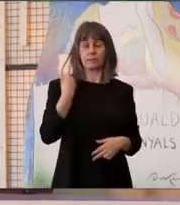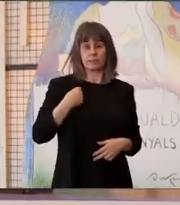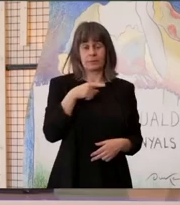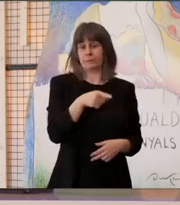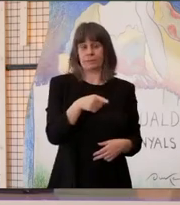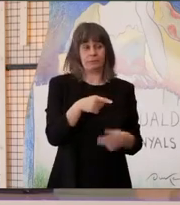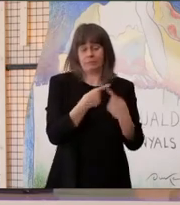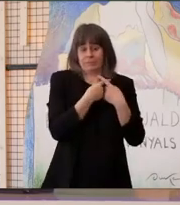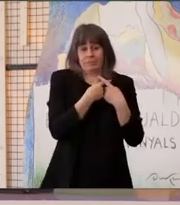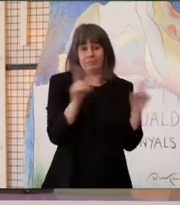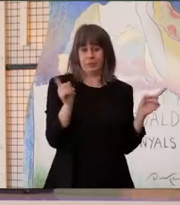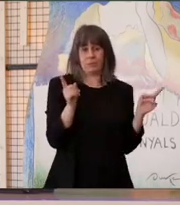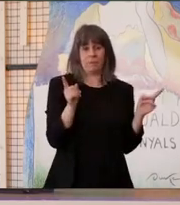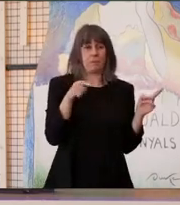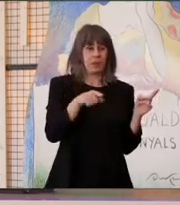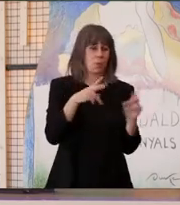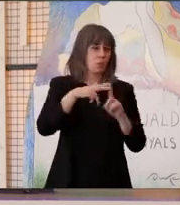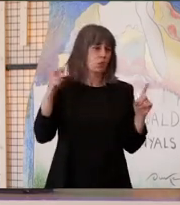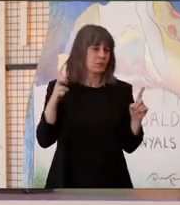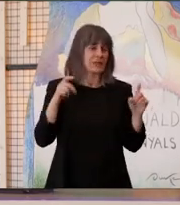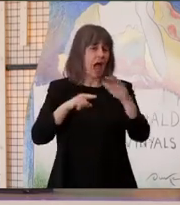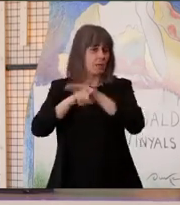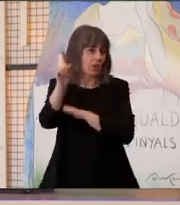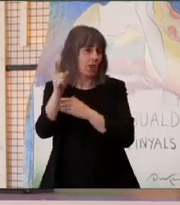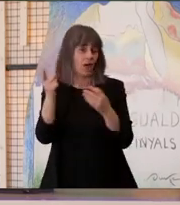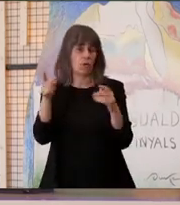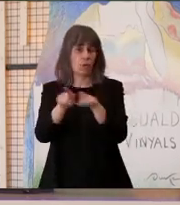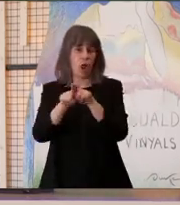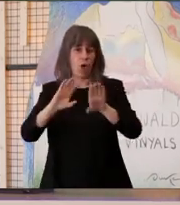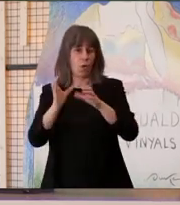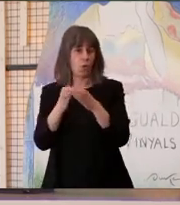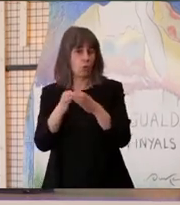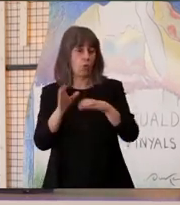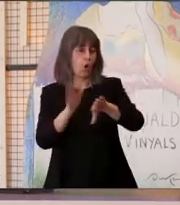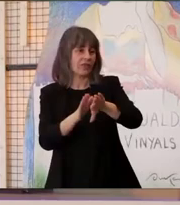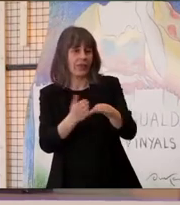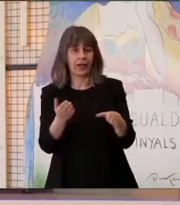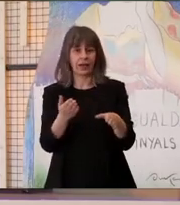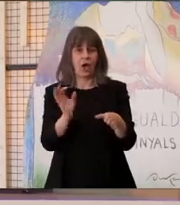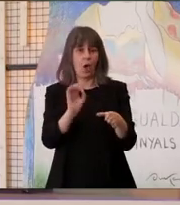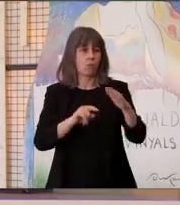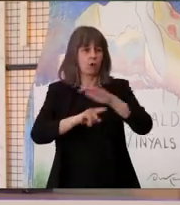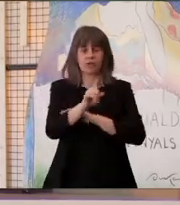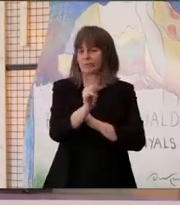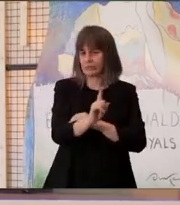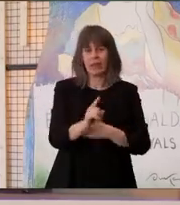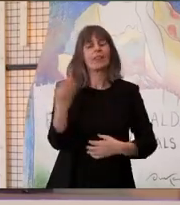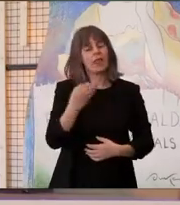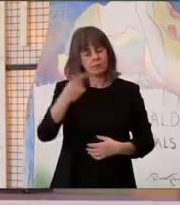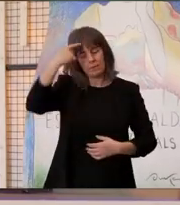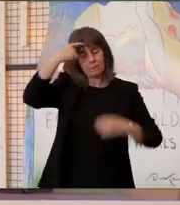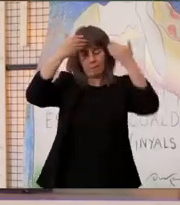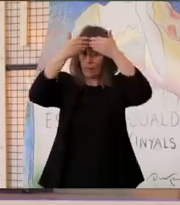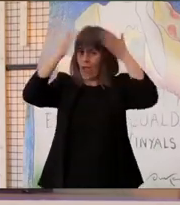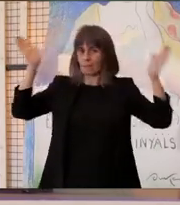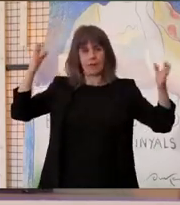mundo ni con la izquierda ni con el progreso no hay que tener la mente abierta y ser capaz de escuchar me